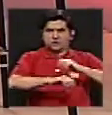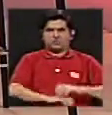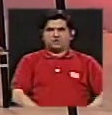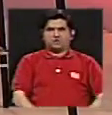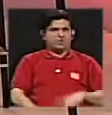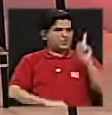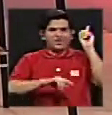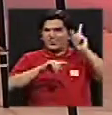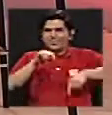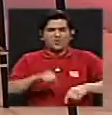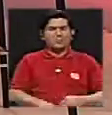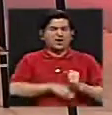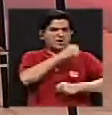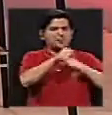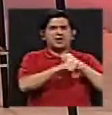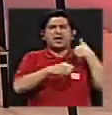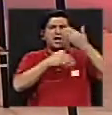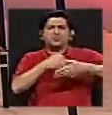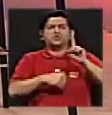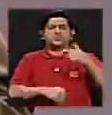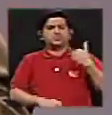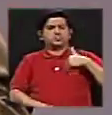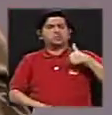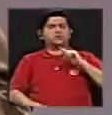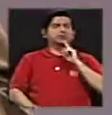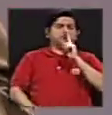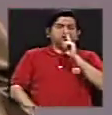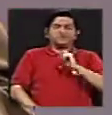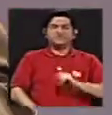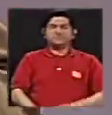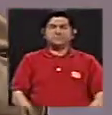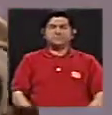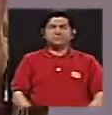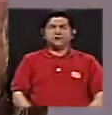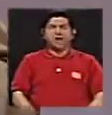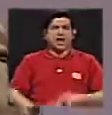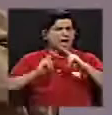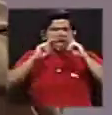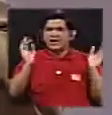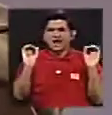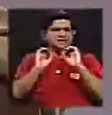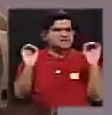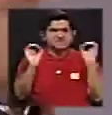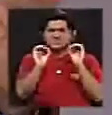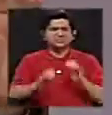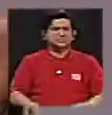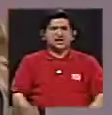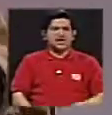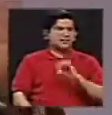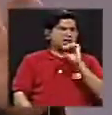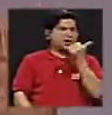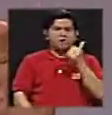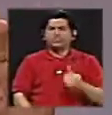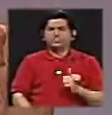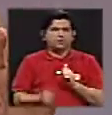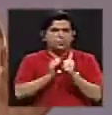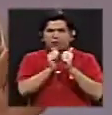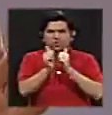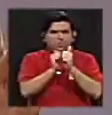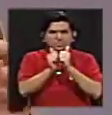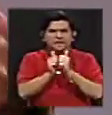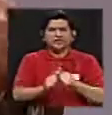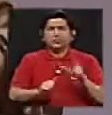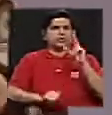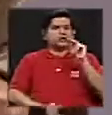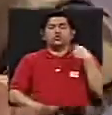No puede ser que unos años después aparece un señor y no hay ningún examen, no hay ningún otro oferente, no hay concurso, ¿verdad? Uh-huh.